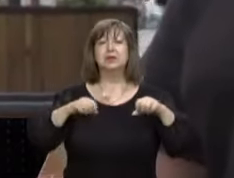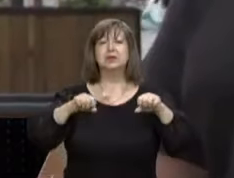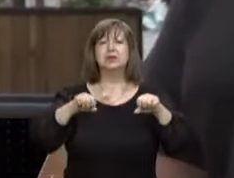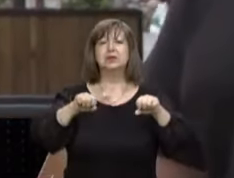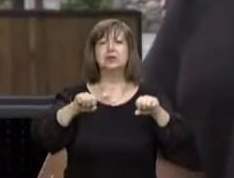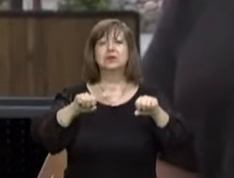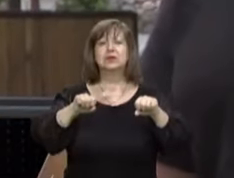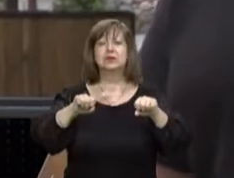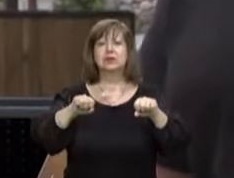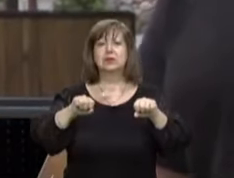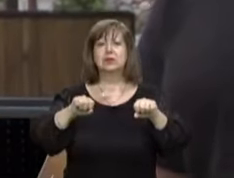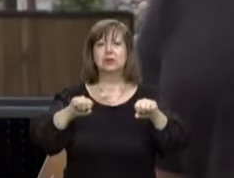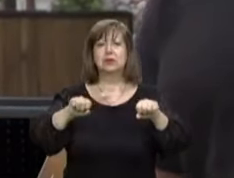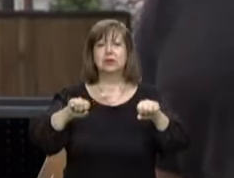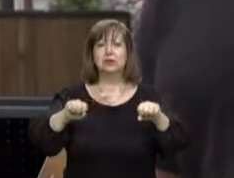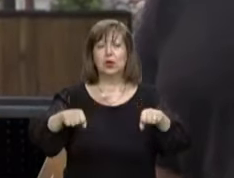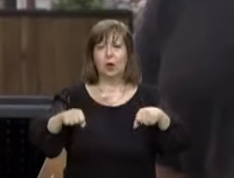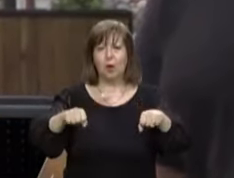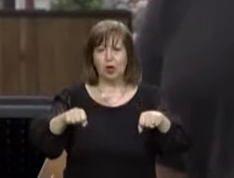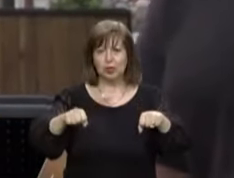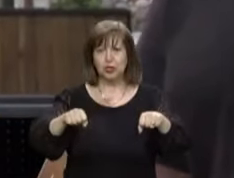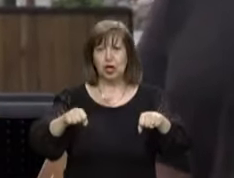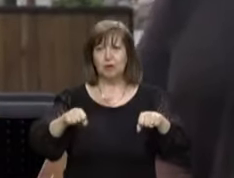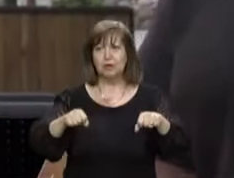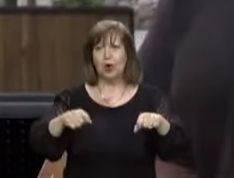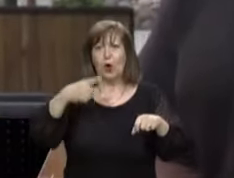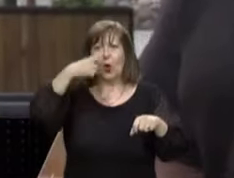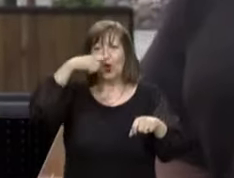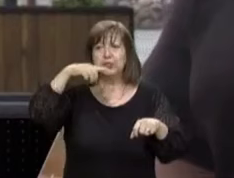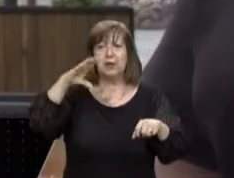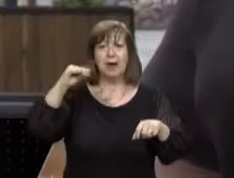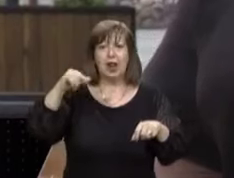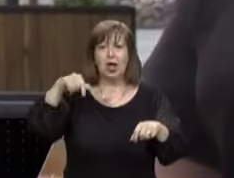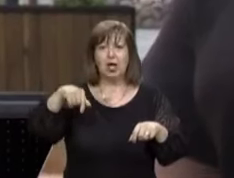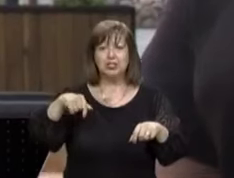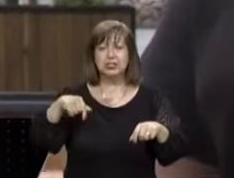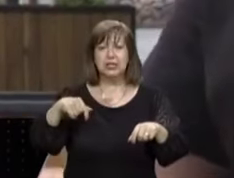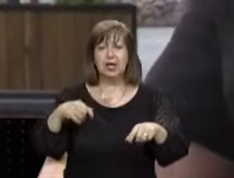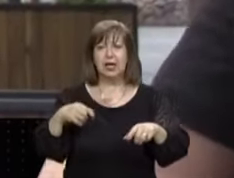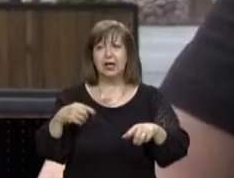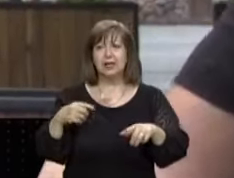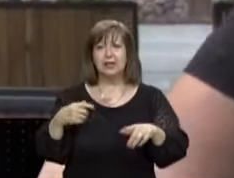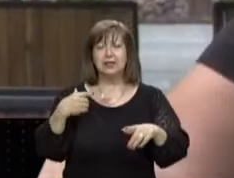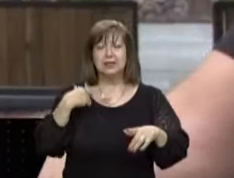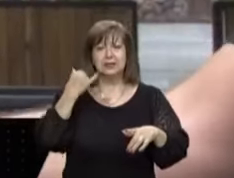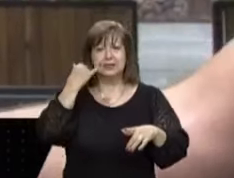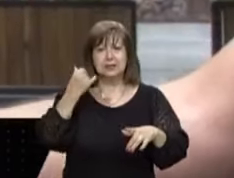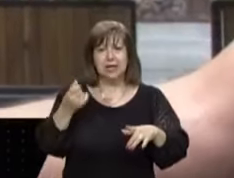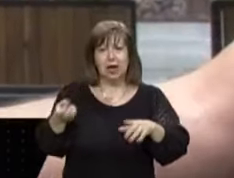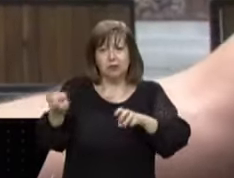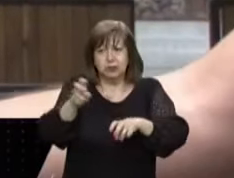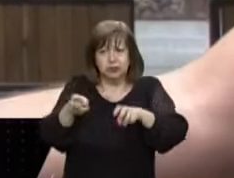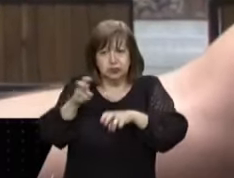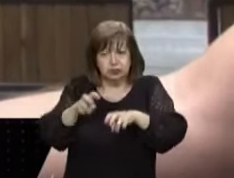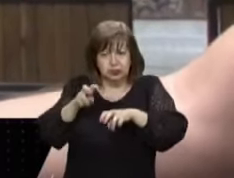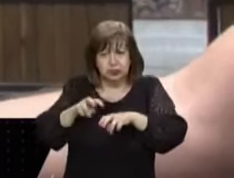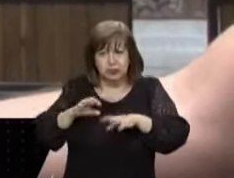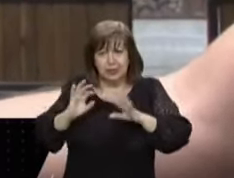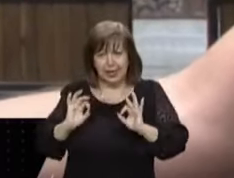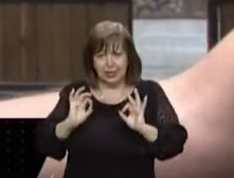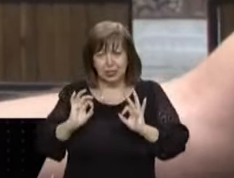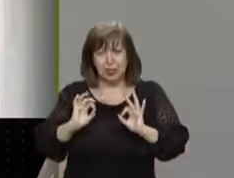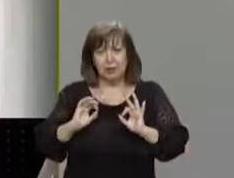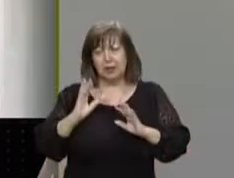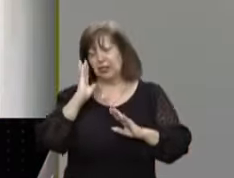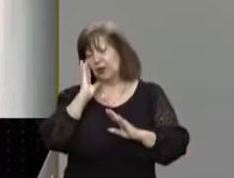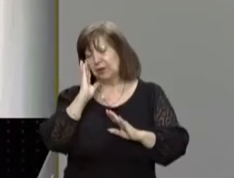y era mi última noche en Mendoza. Y en la mañana con todo mi equipo salí mi hostel